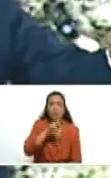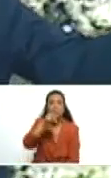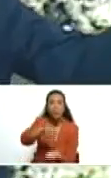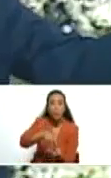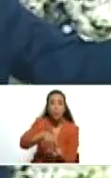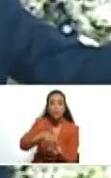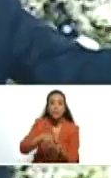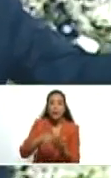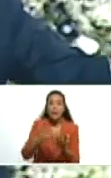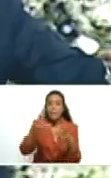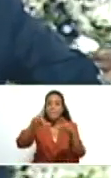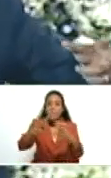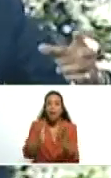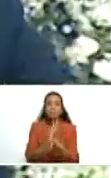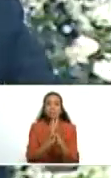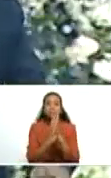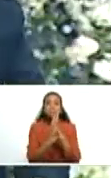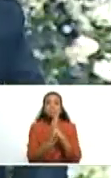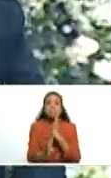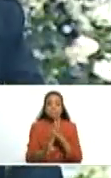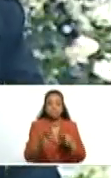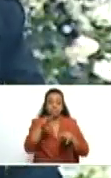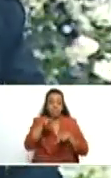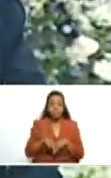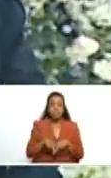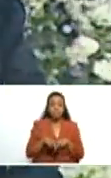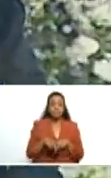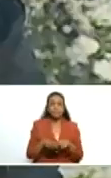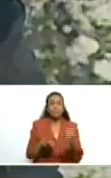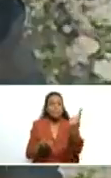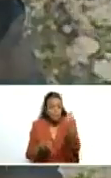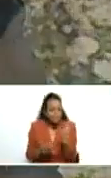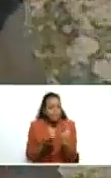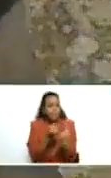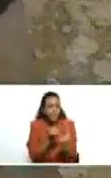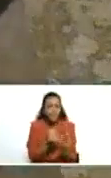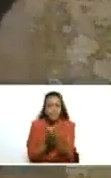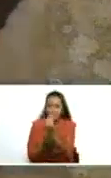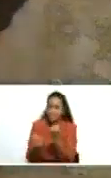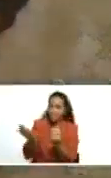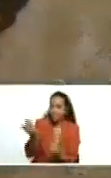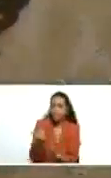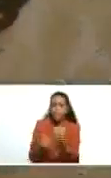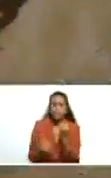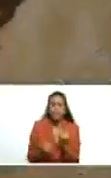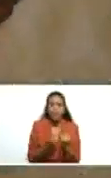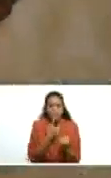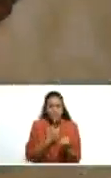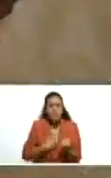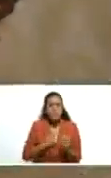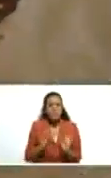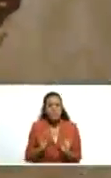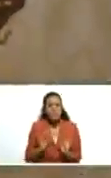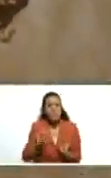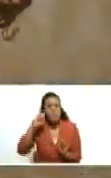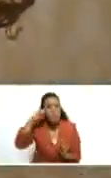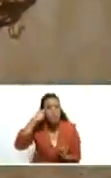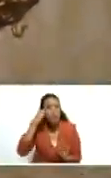gente, hacía una cola y se sentaban a hablar con él. Y él decía, me recordaba a Silvia